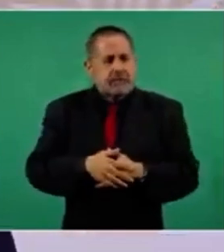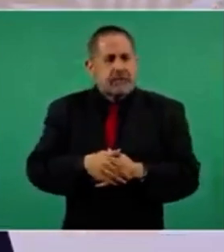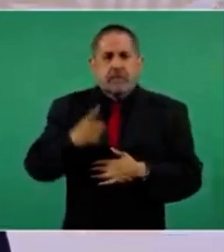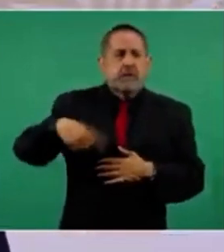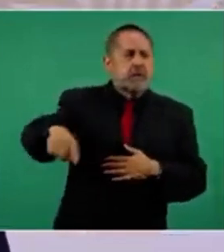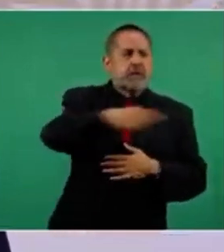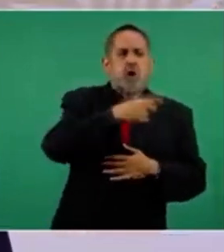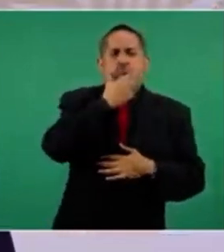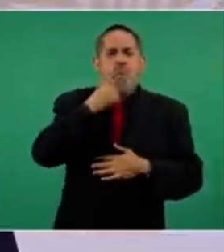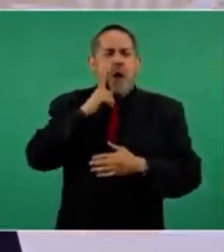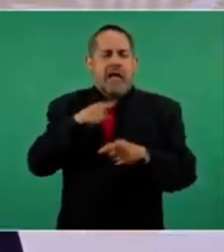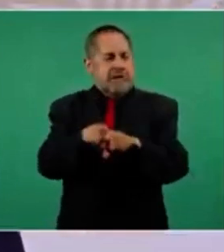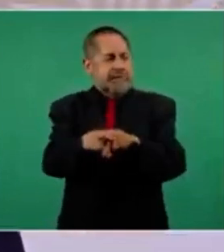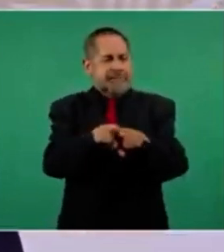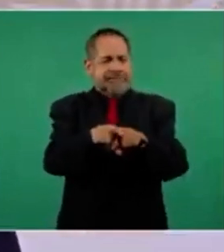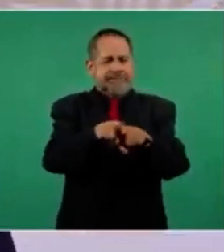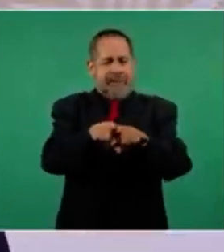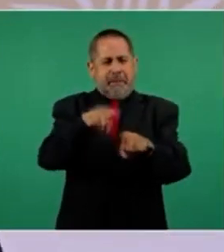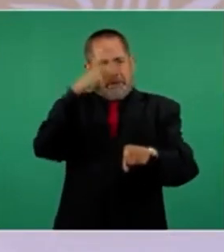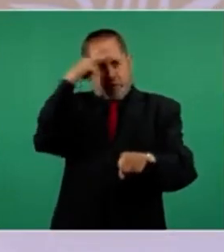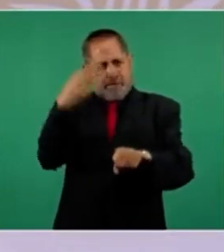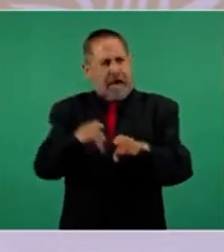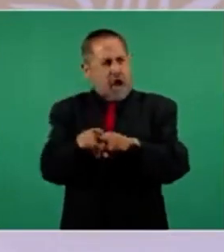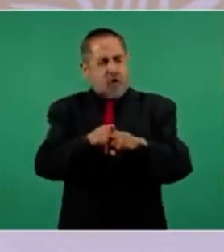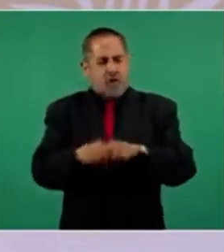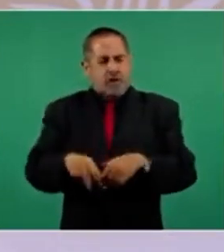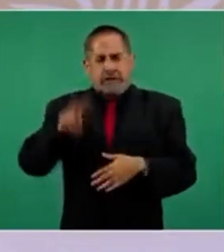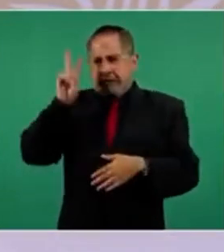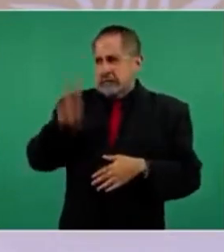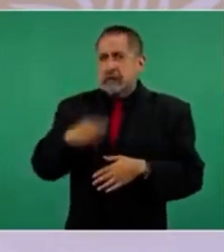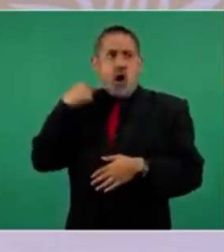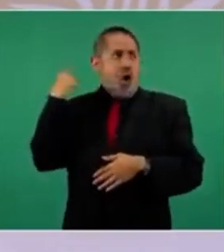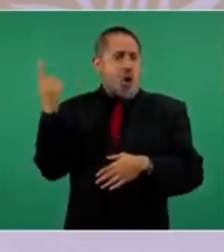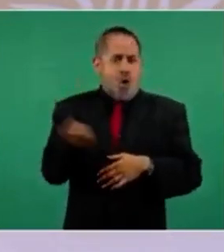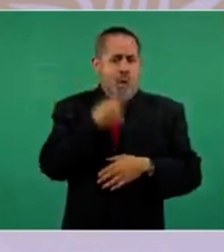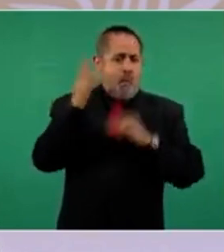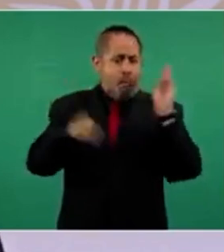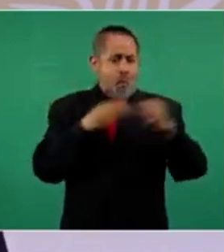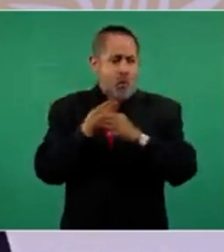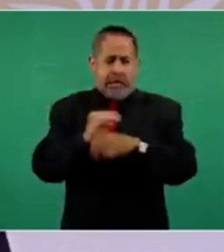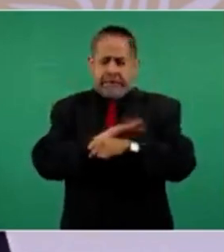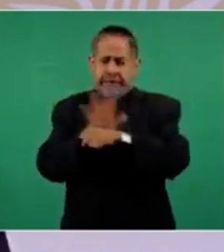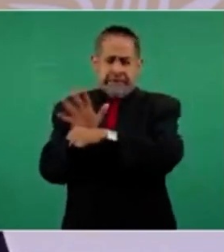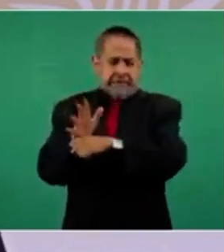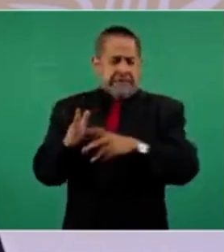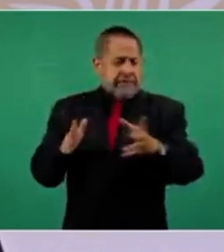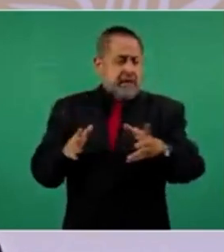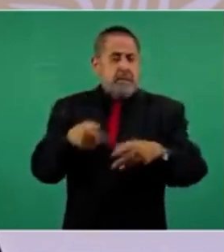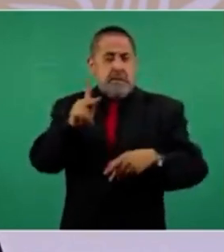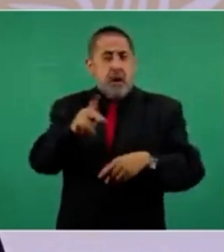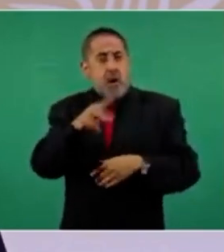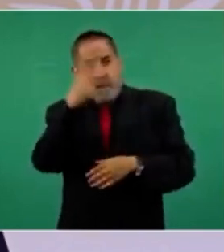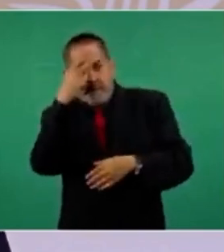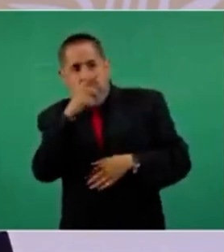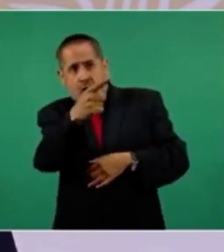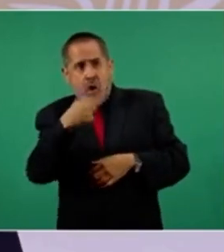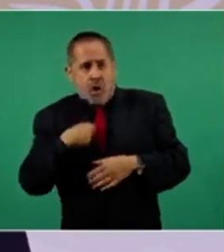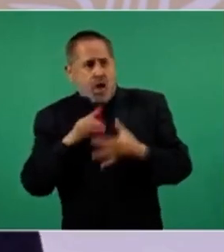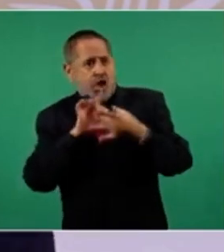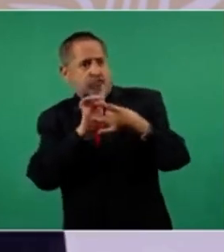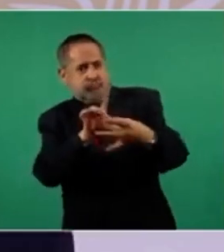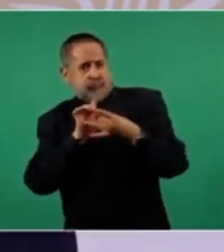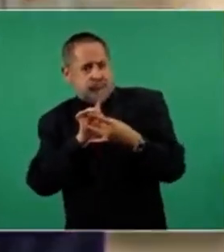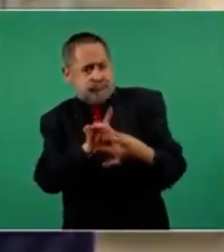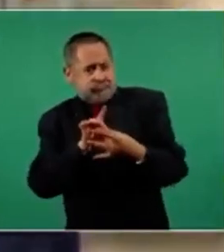hermanos mexicanos, ante la compleja situación epidemiológica que enfrenta el mundo, la solidaridad y la cooperación entre